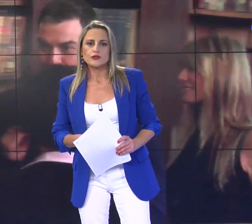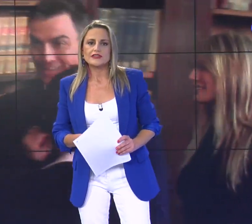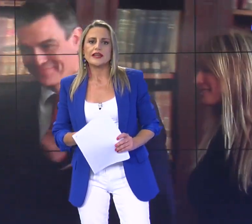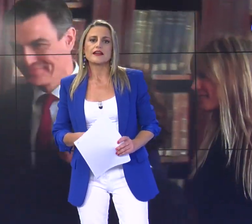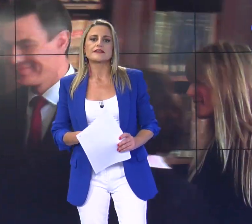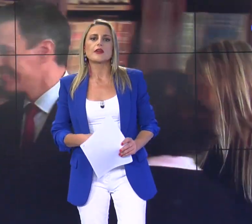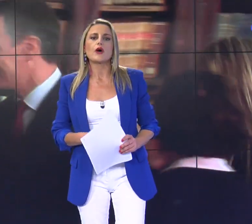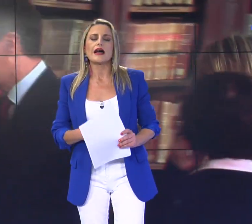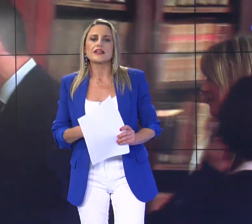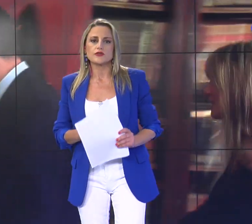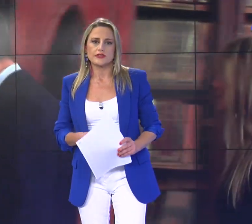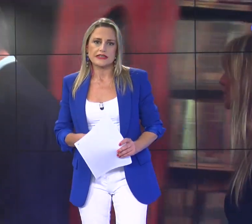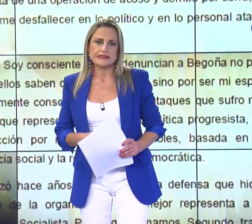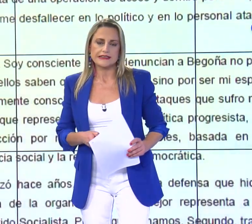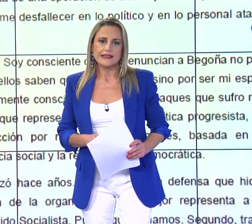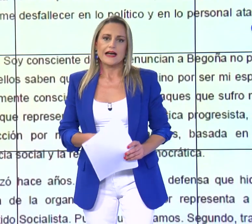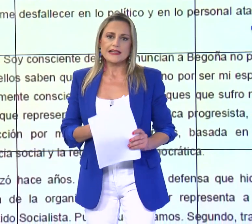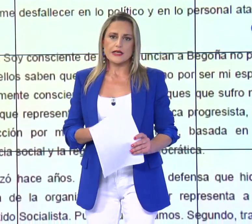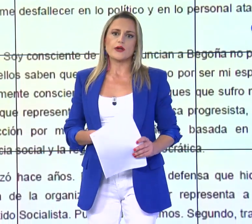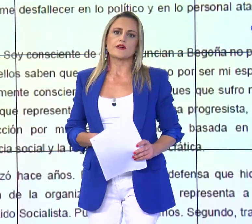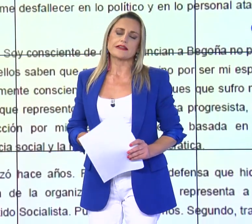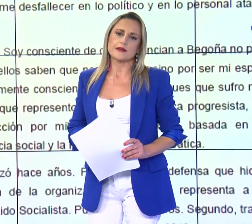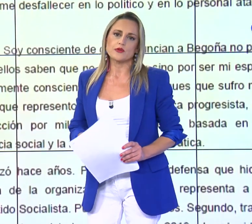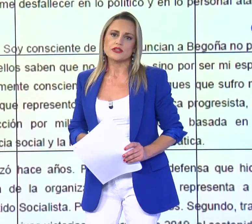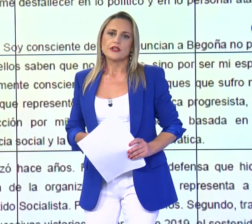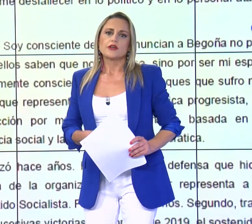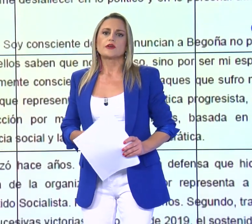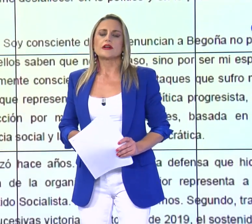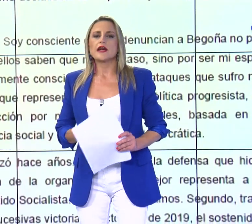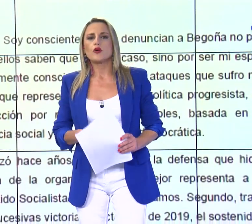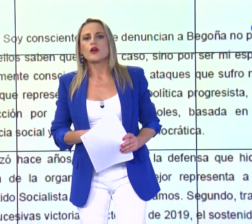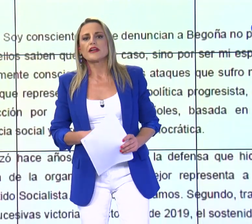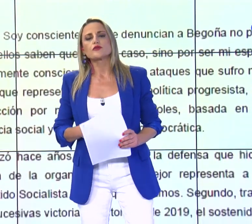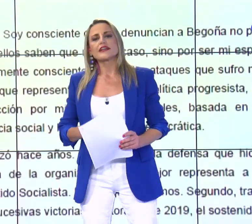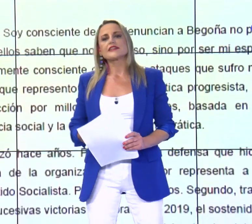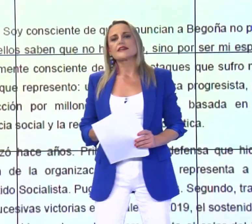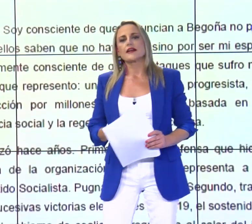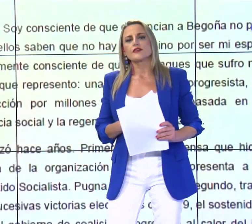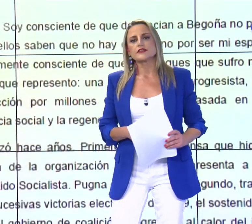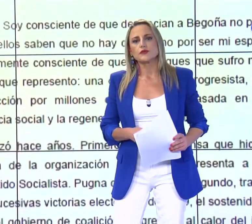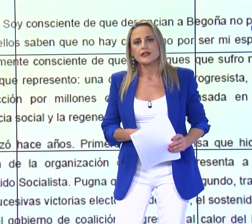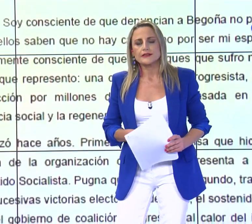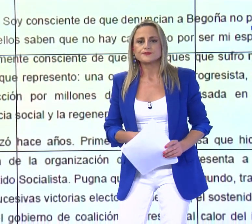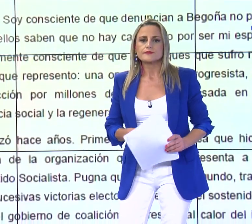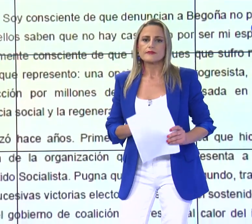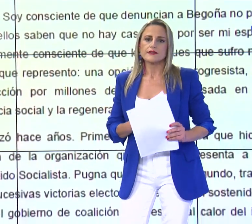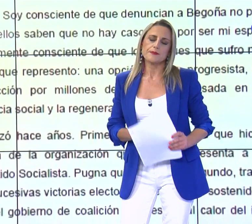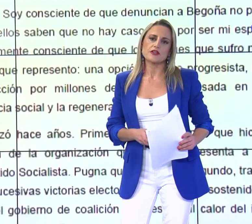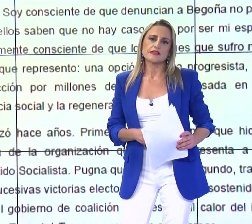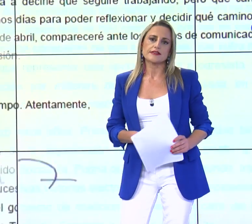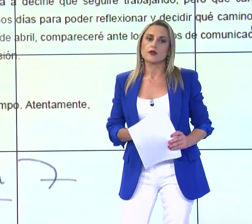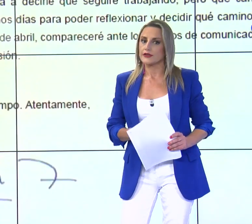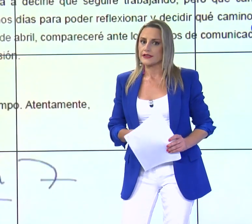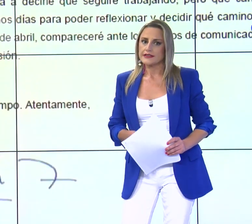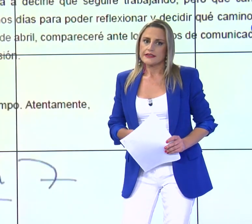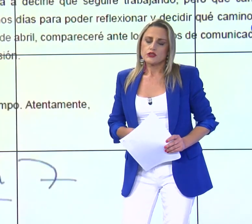minutos se ha adelantado a las 11 Así que a esa hora conectaremos con la moncloa para escuchar esa declaración institucional de Pedro